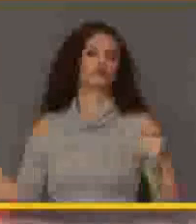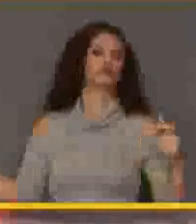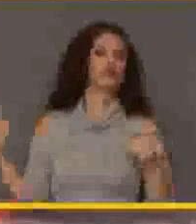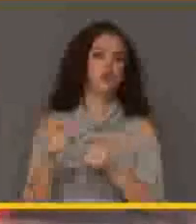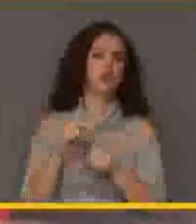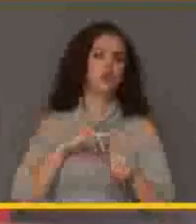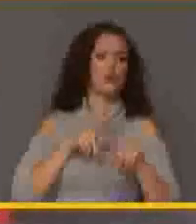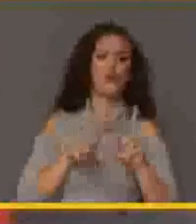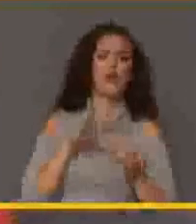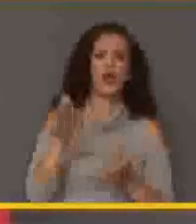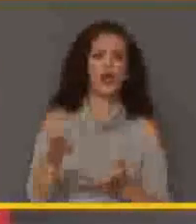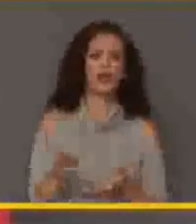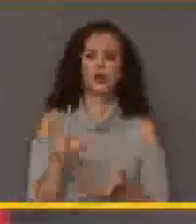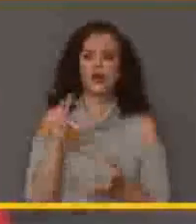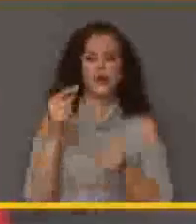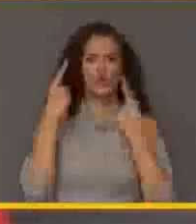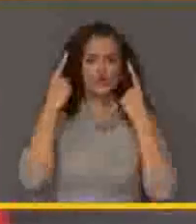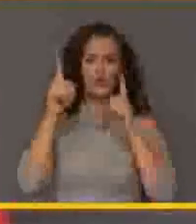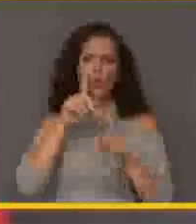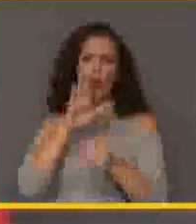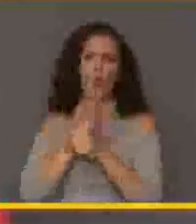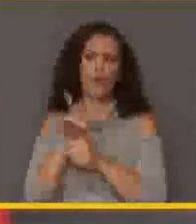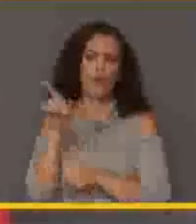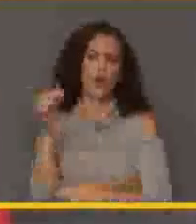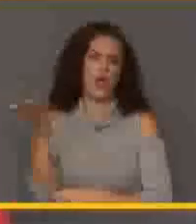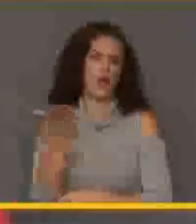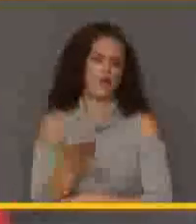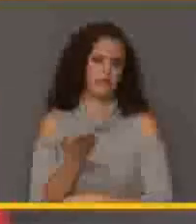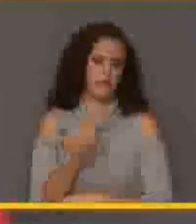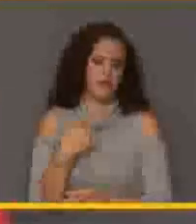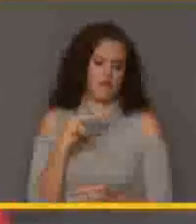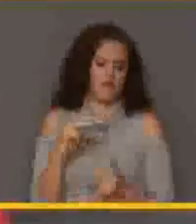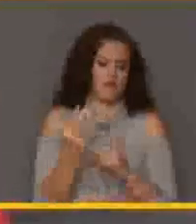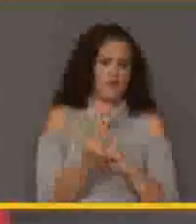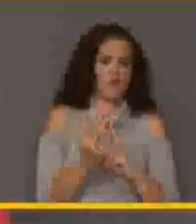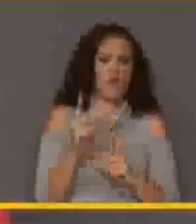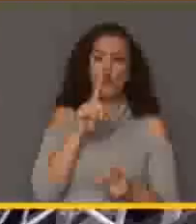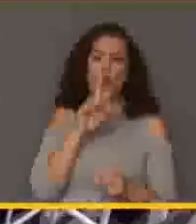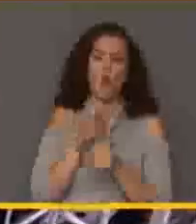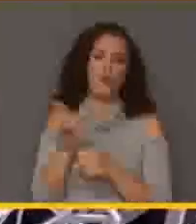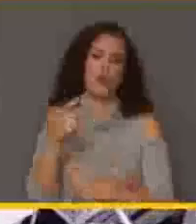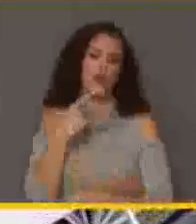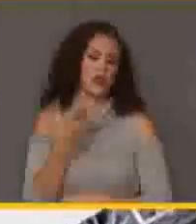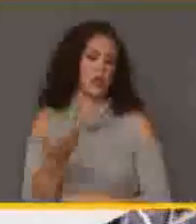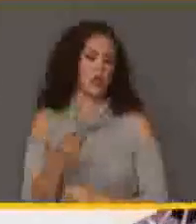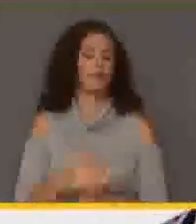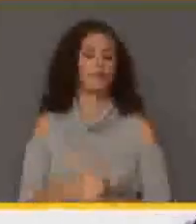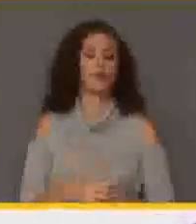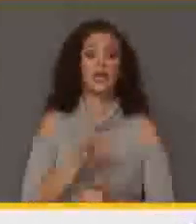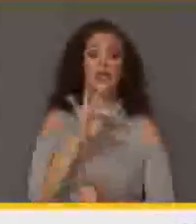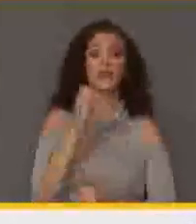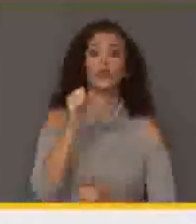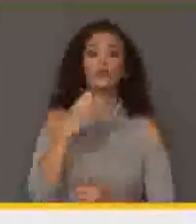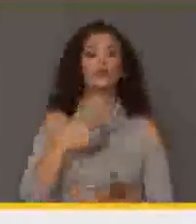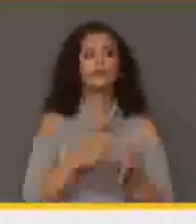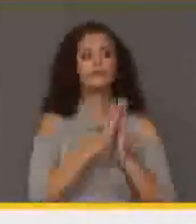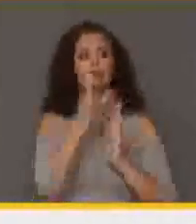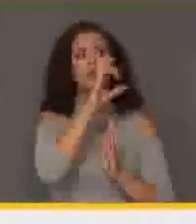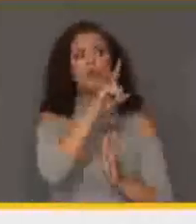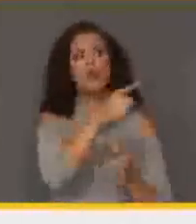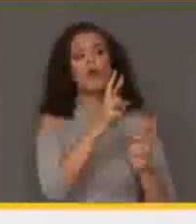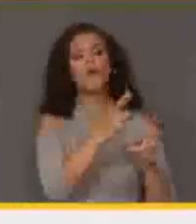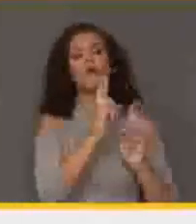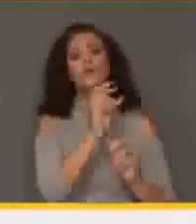pudimos ir. Realmente no se cumplió lo que él, a mi concepto, no se cumplió lo que él dijo. Tigo Sports buscó la versión del Deportivo